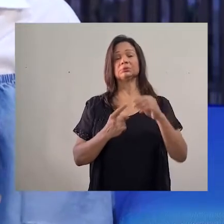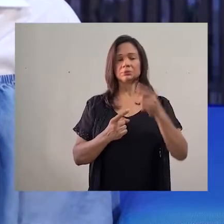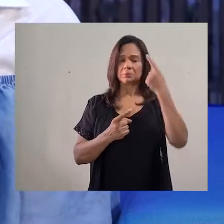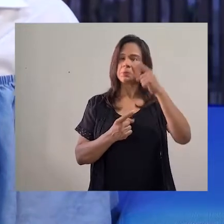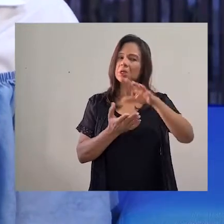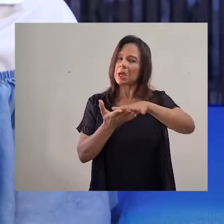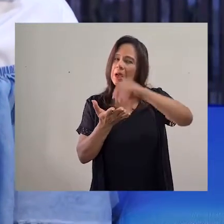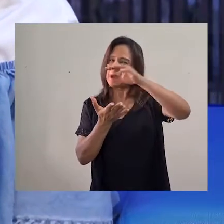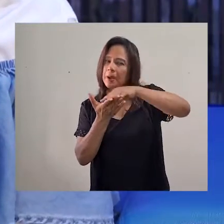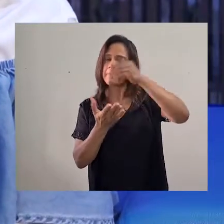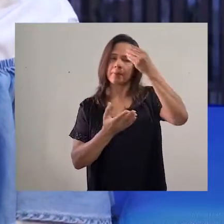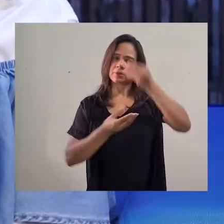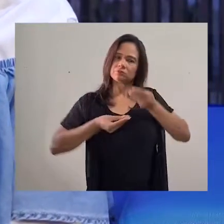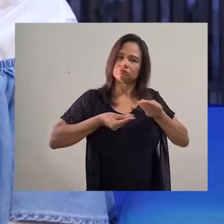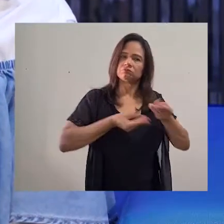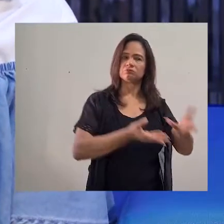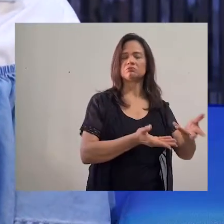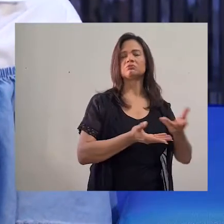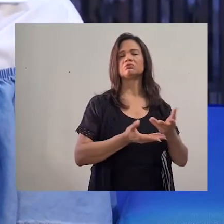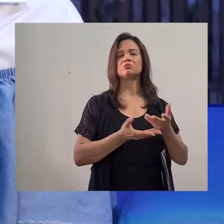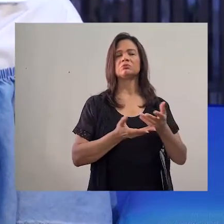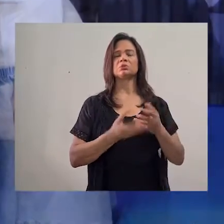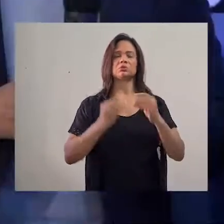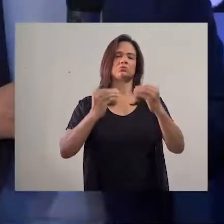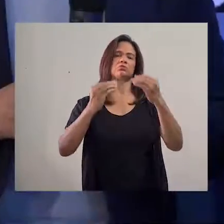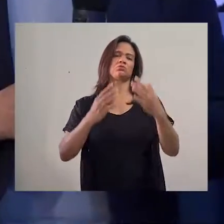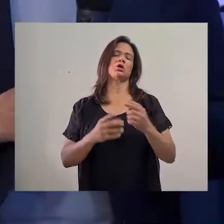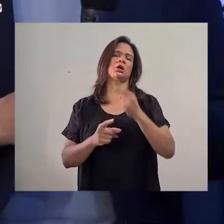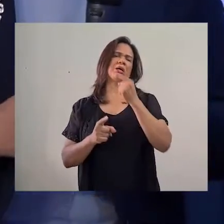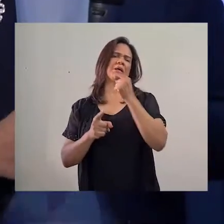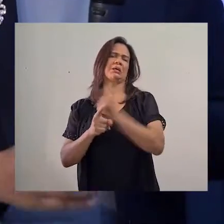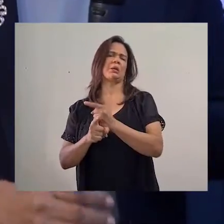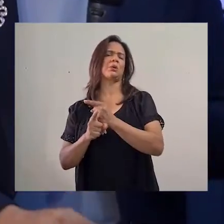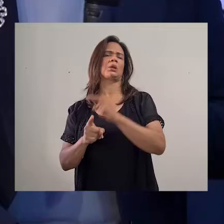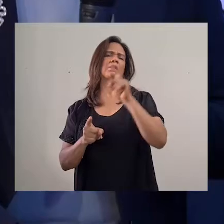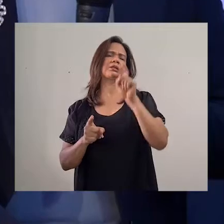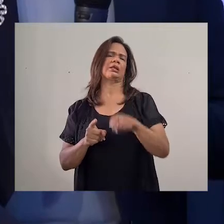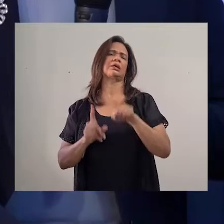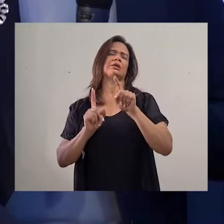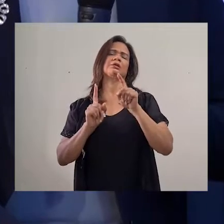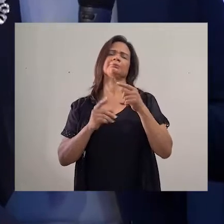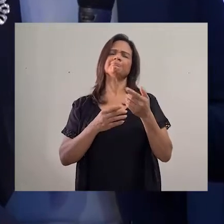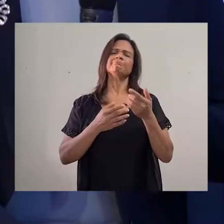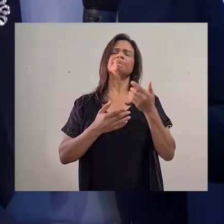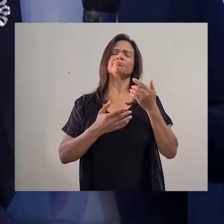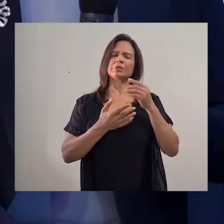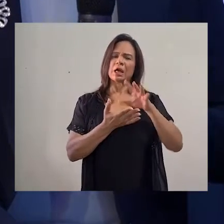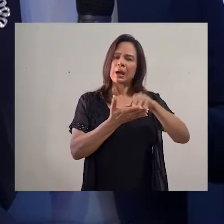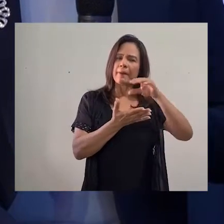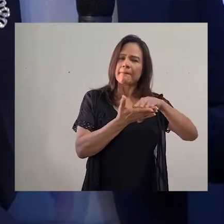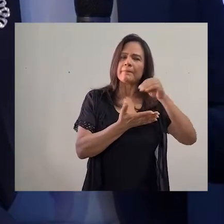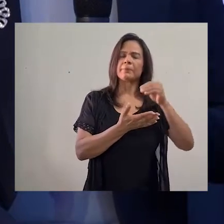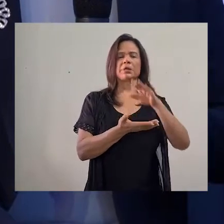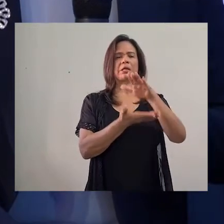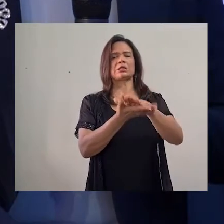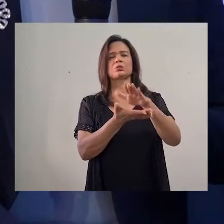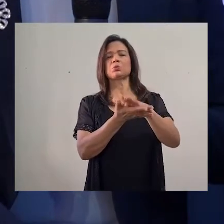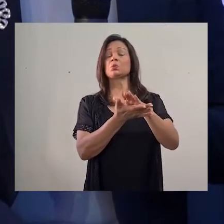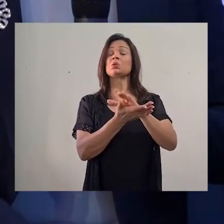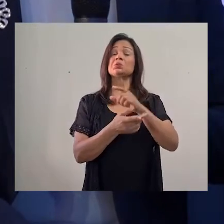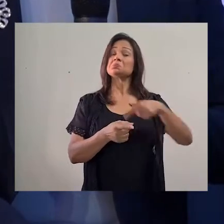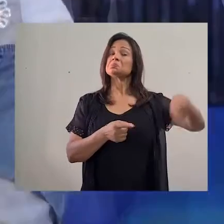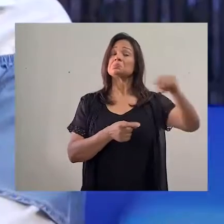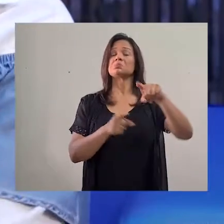educación especial para poder tratar a estos niños. No son docentes corrientes, necesitan ir un poquito más allá, y en